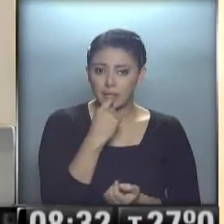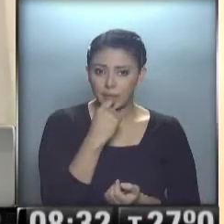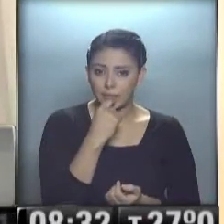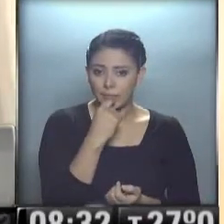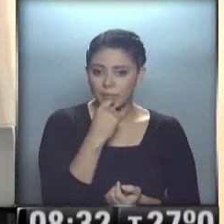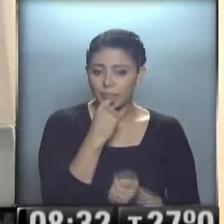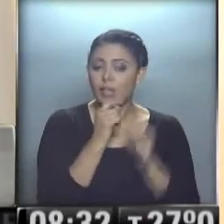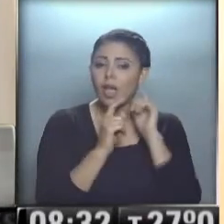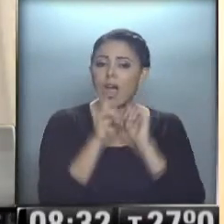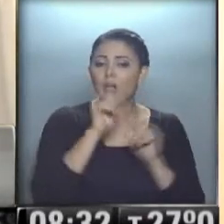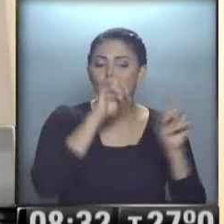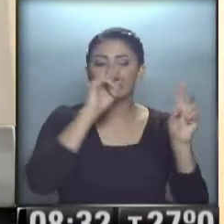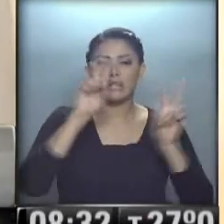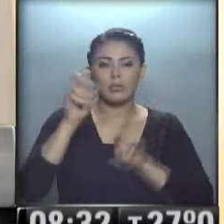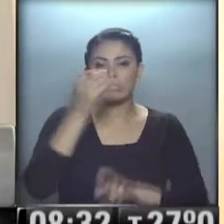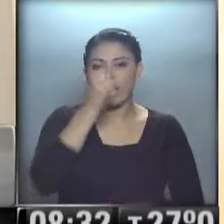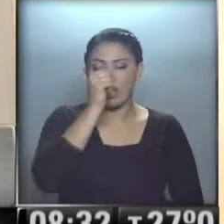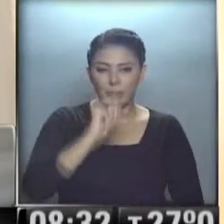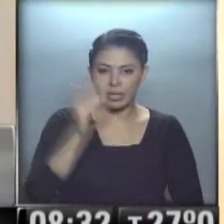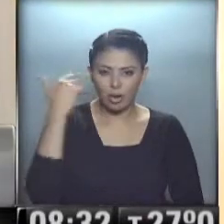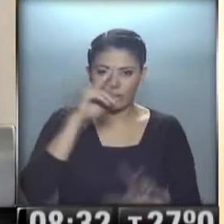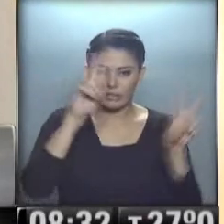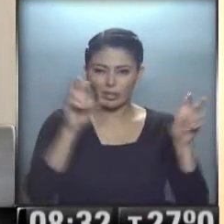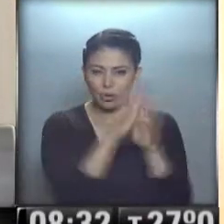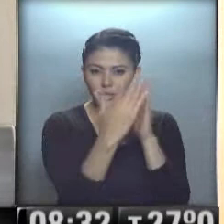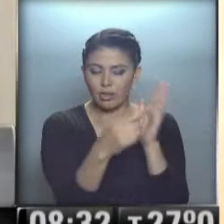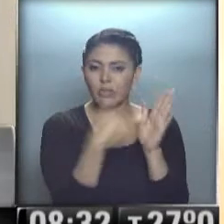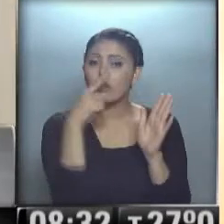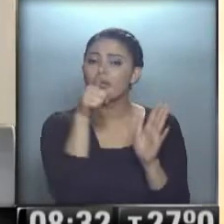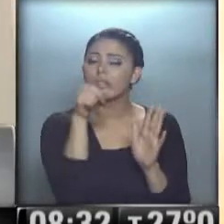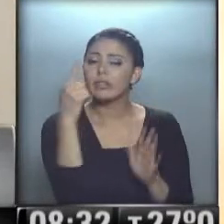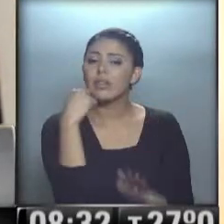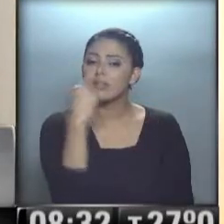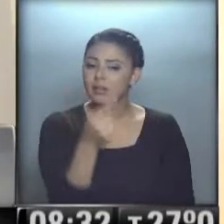salido algún título este fin de semana de que usted advertía sobre la posibilidad de